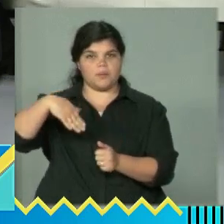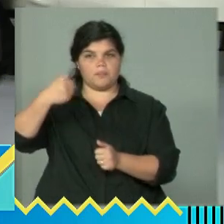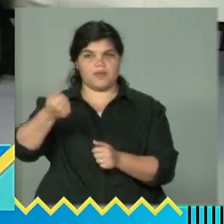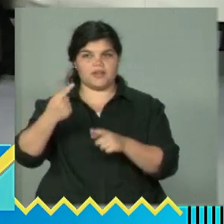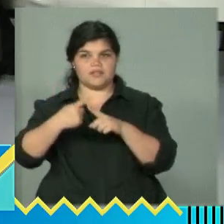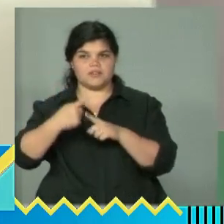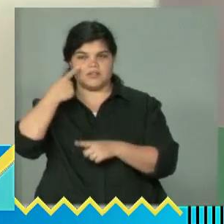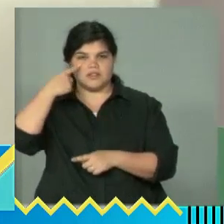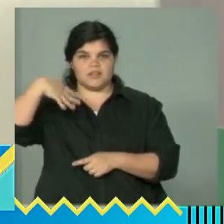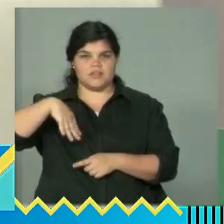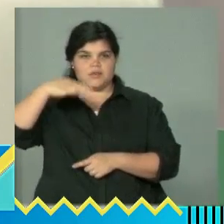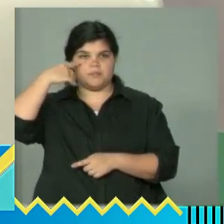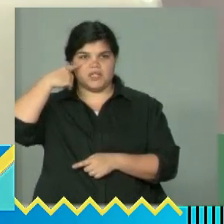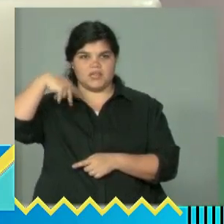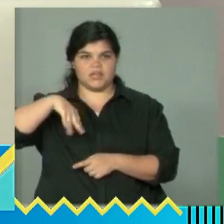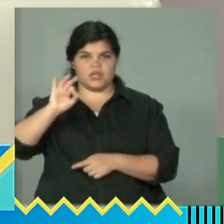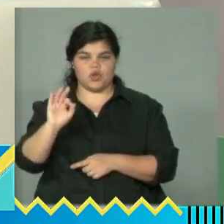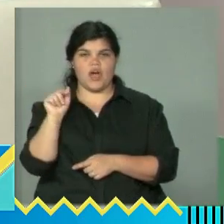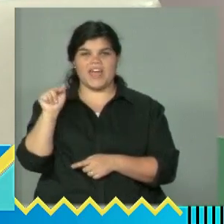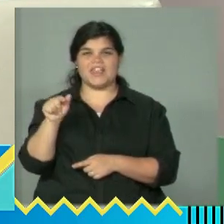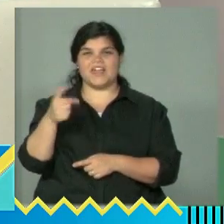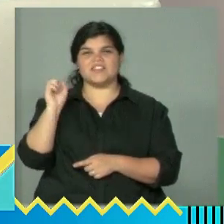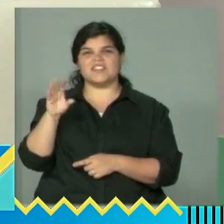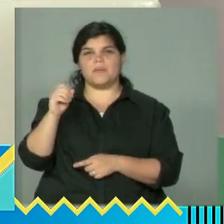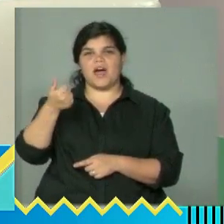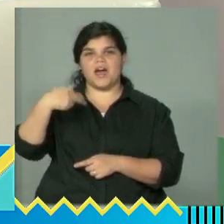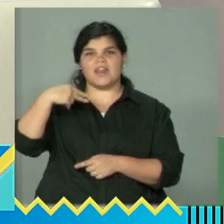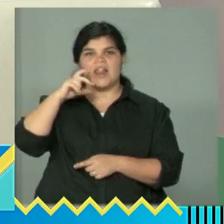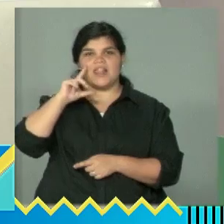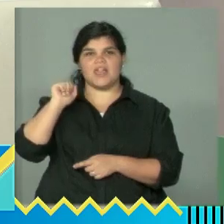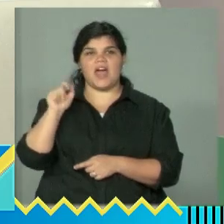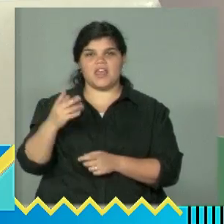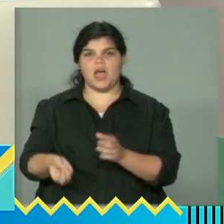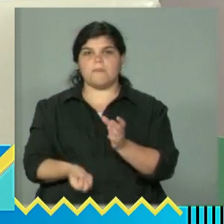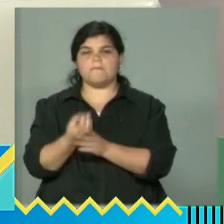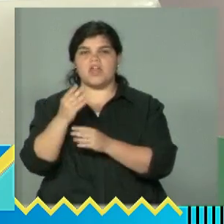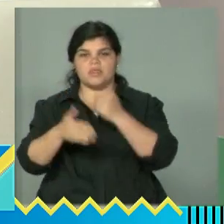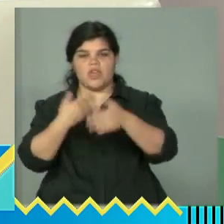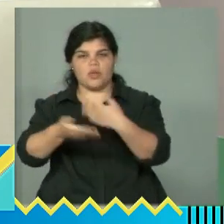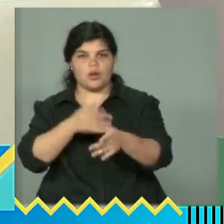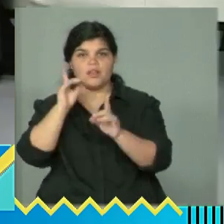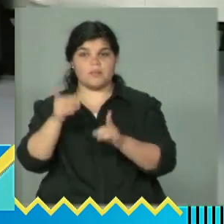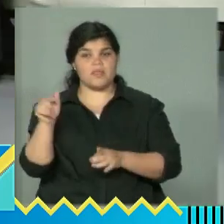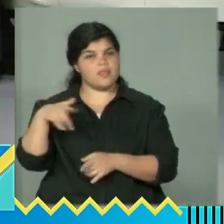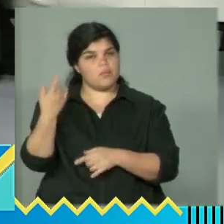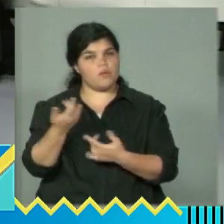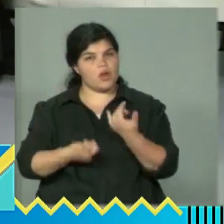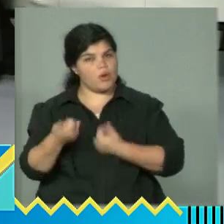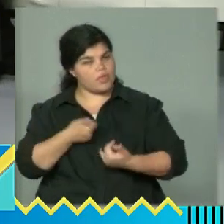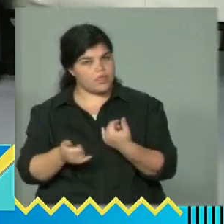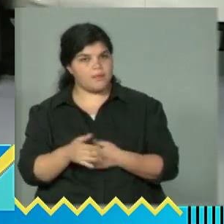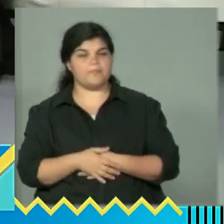Analía. Muchísimas gracias por estar acá. Muchas gracias. Ella es la mamá de Maximino y es emprendedora también, así que nos vas a contar un poquito, ¿no? Porque tiene que ver con